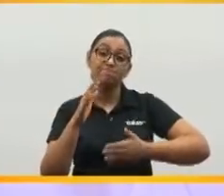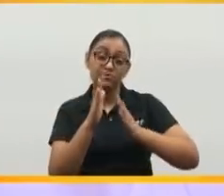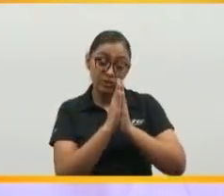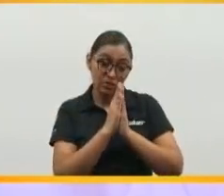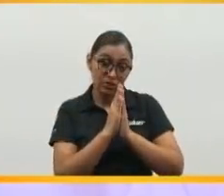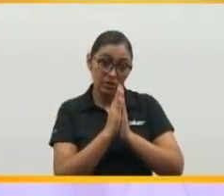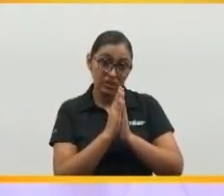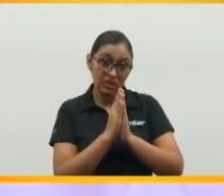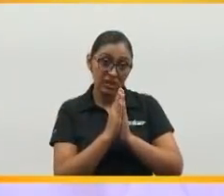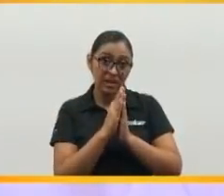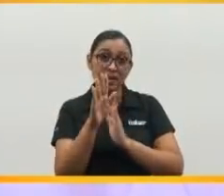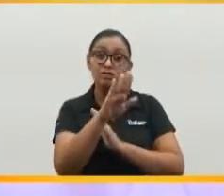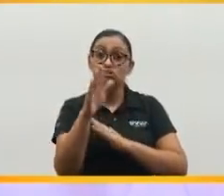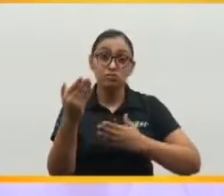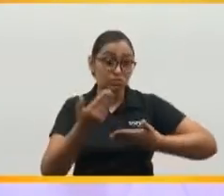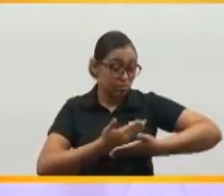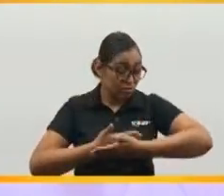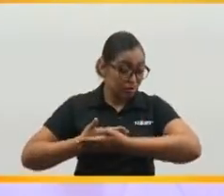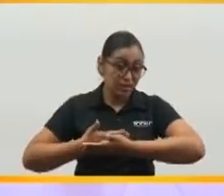Encomienda a sus hijos al Señor.